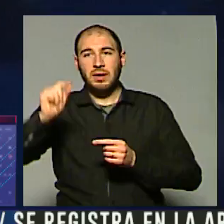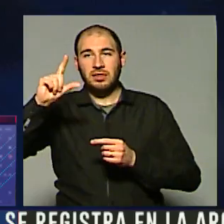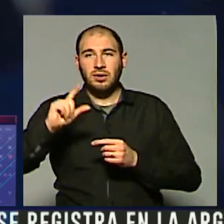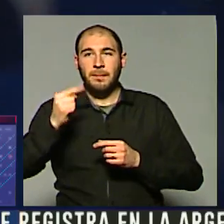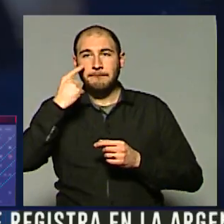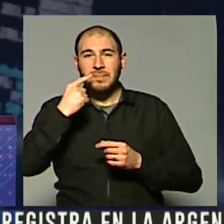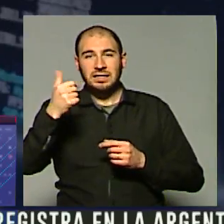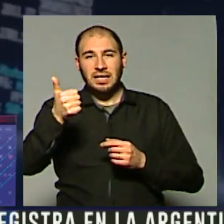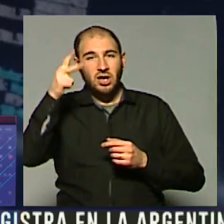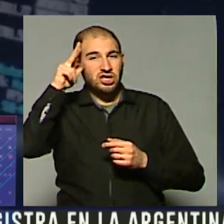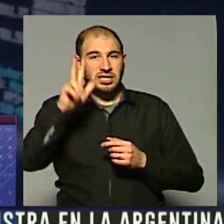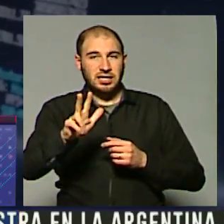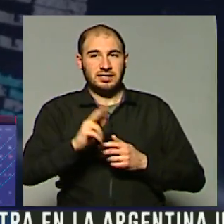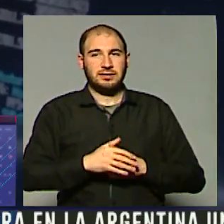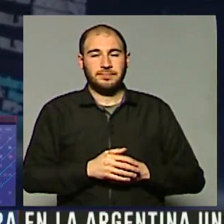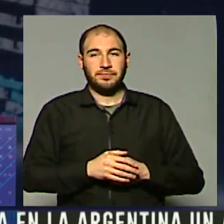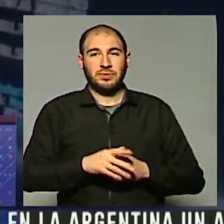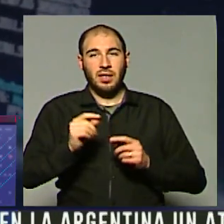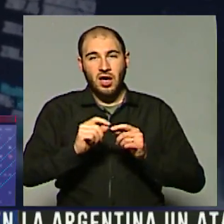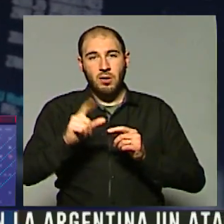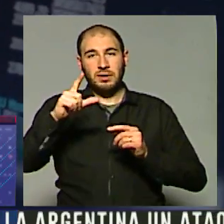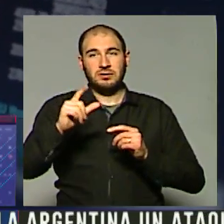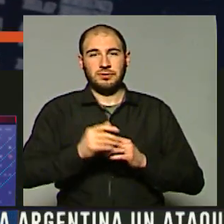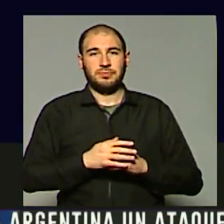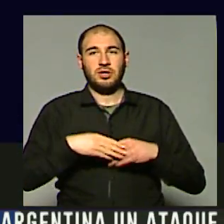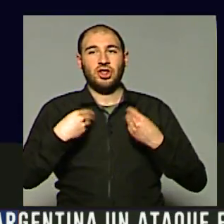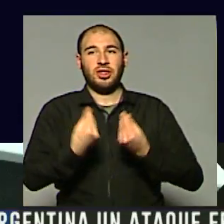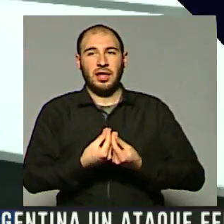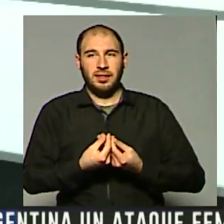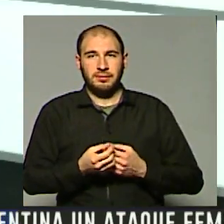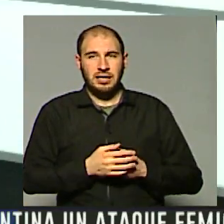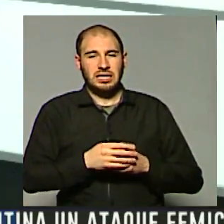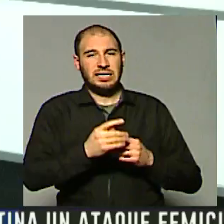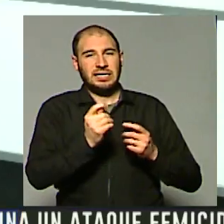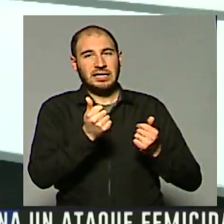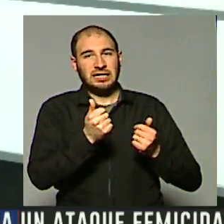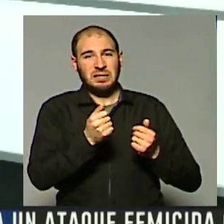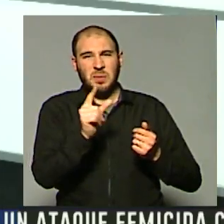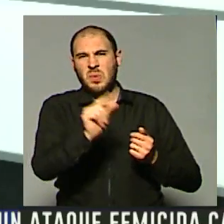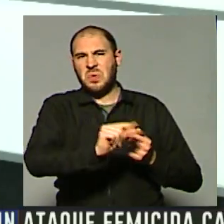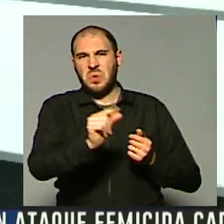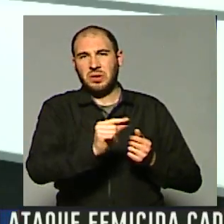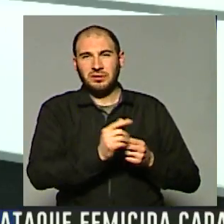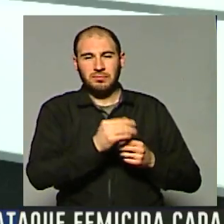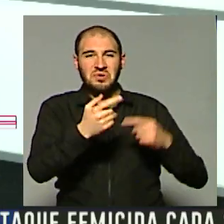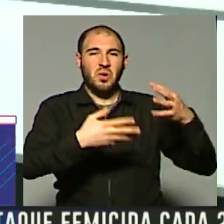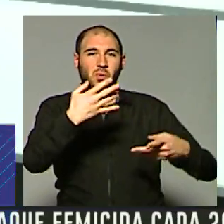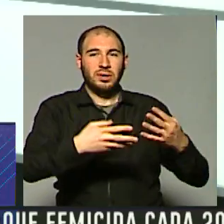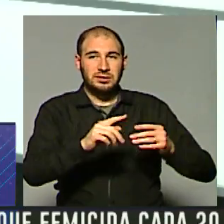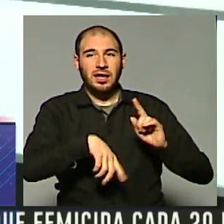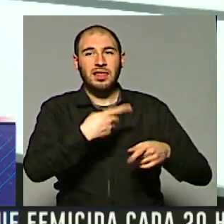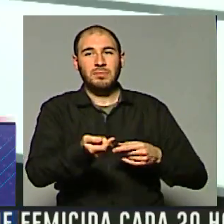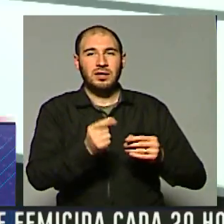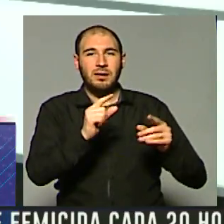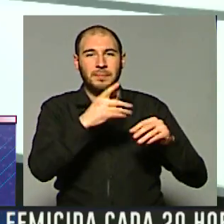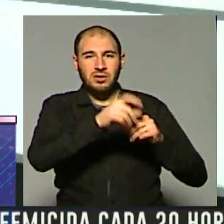cobrar 1.683, una variación, un aumento prácticamente insignificante. Uno, si se pone a sacar cuenta después en cuanto